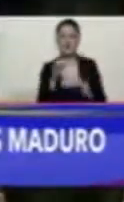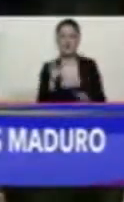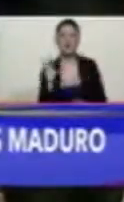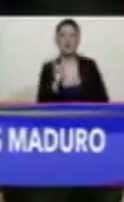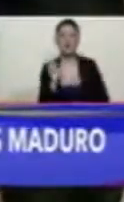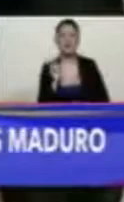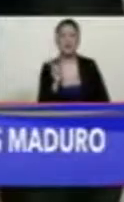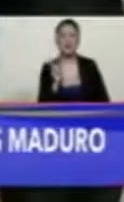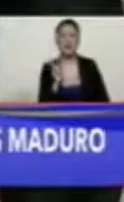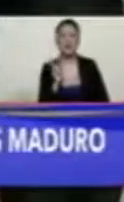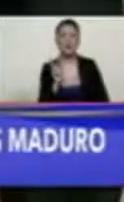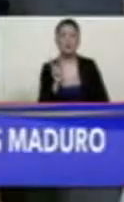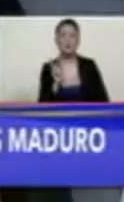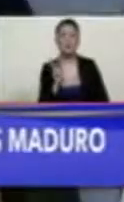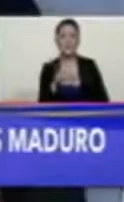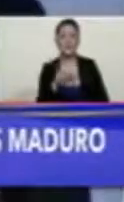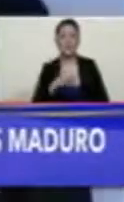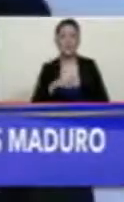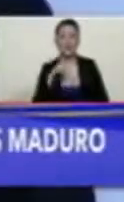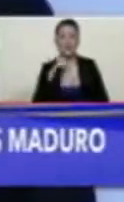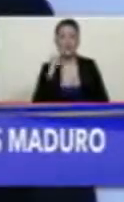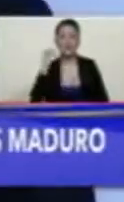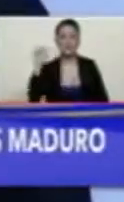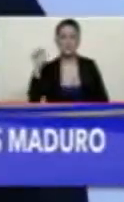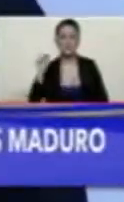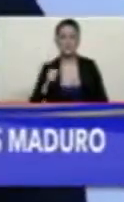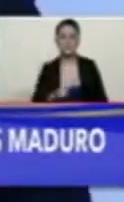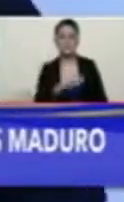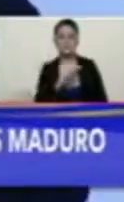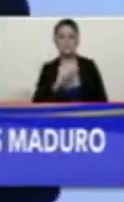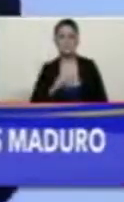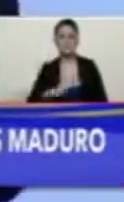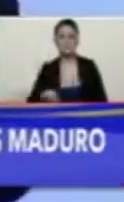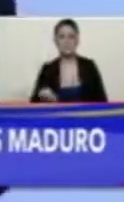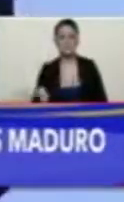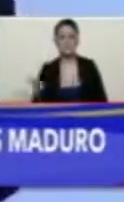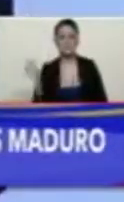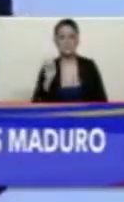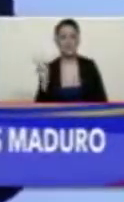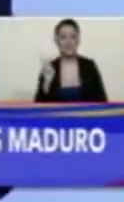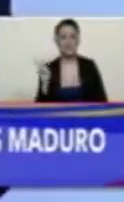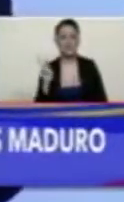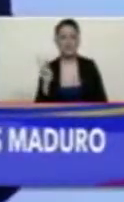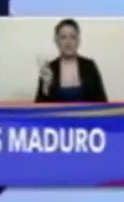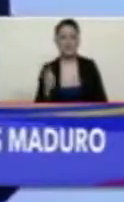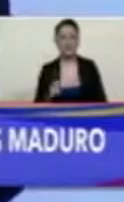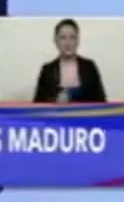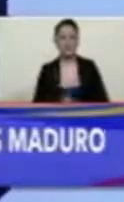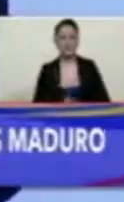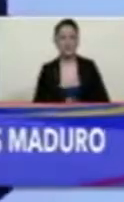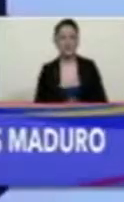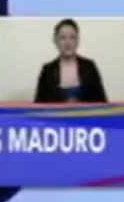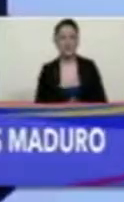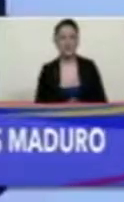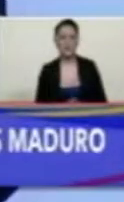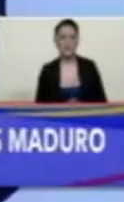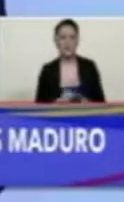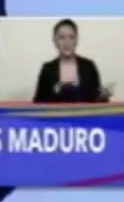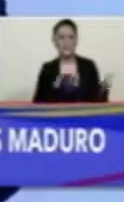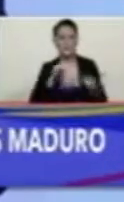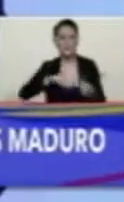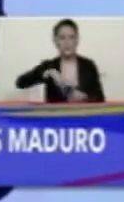y comuníquese al ciudadano presidente Nicolás Maduro, presidente constitucional de la República Bolivariana de Venezuela, dado y